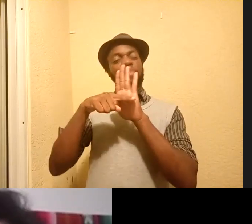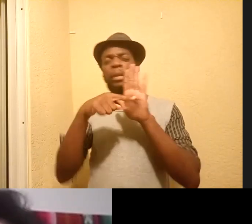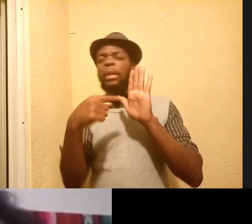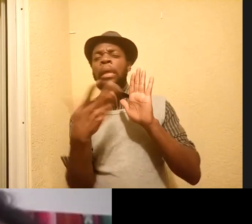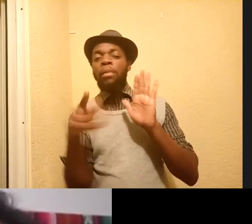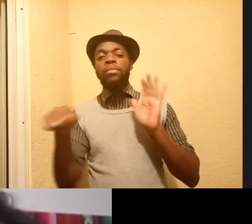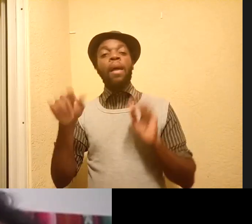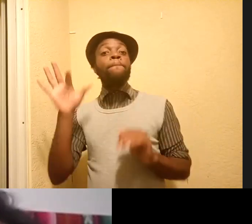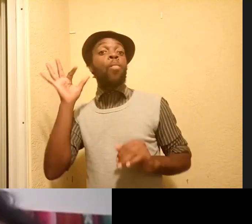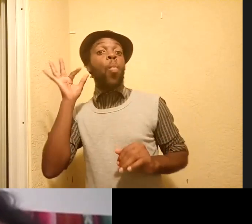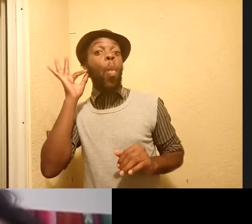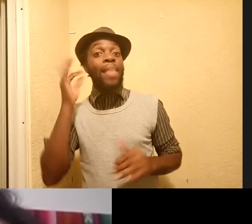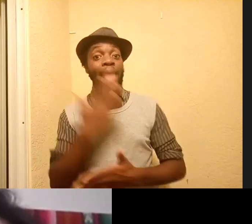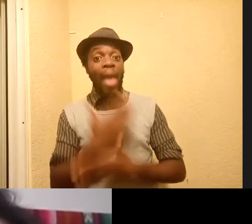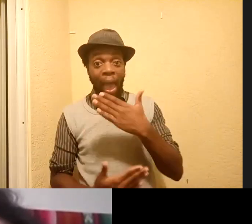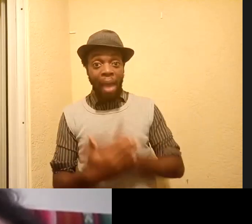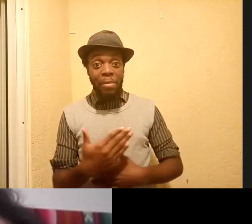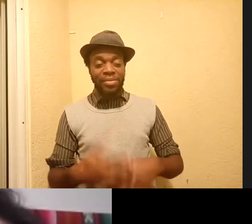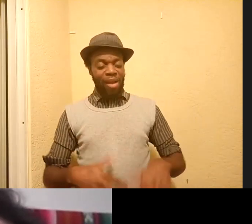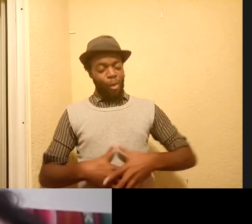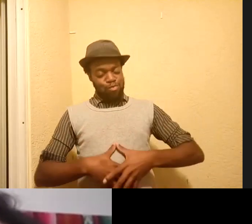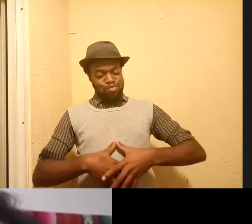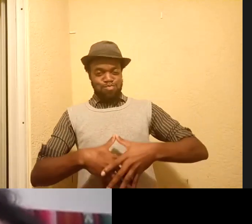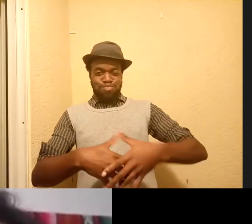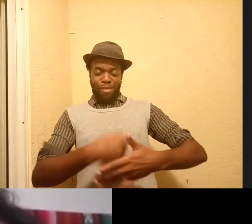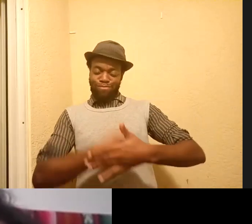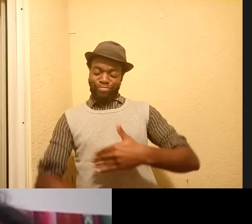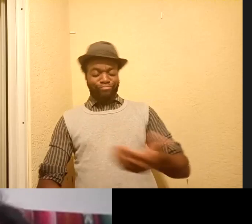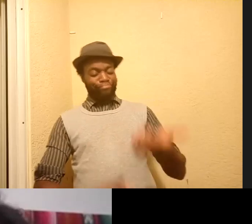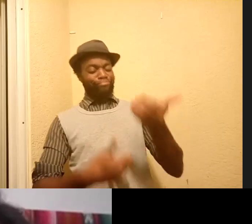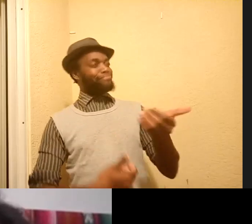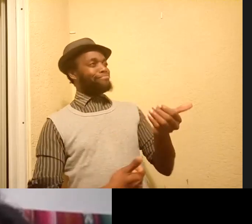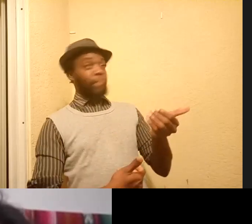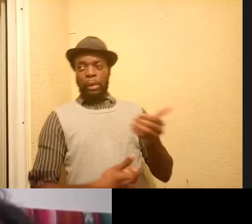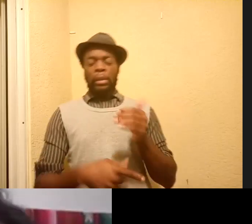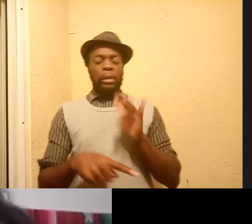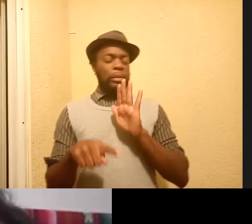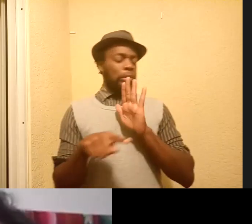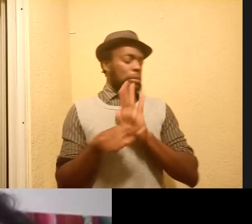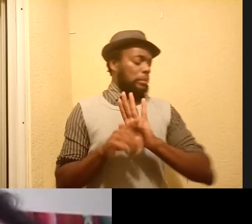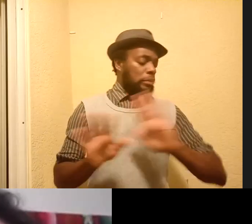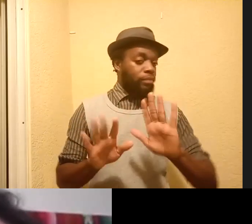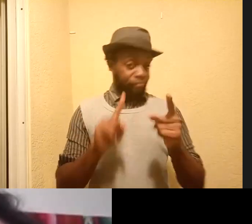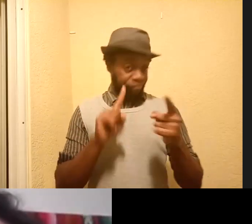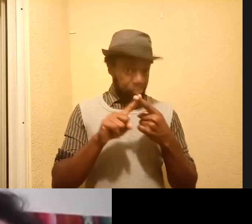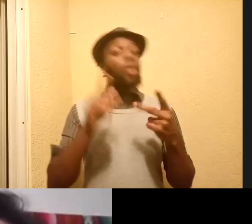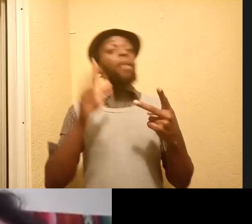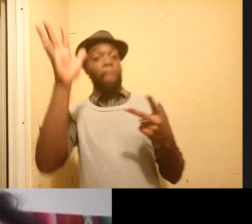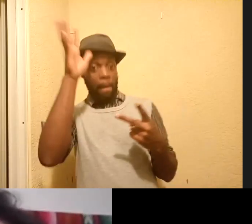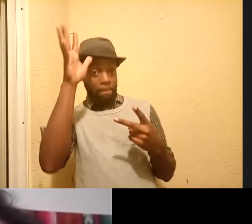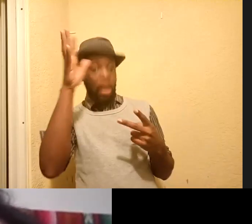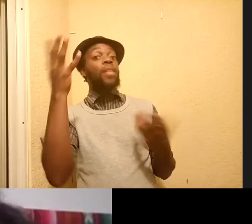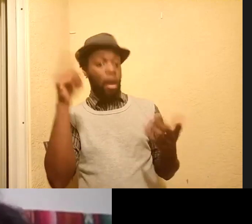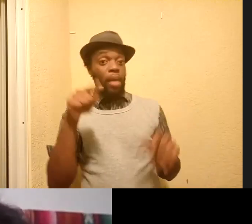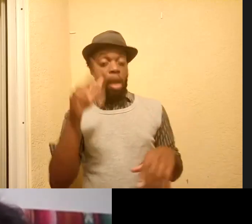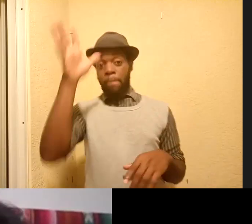no solo de la maternidad, sino de la paternidad en sí de las personas con discapacidad por parte de personas